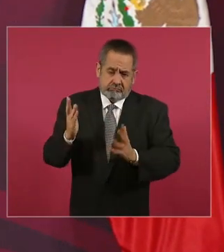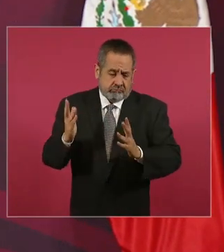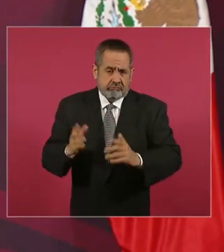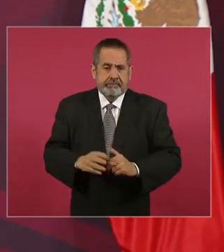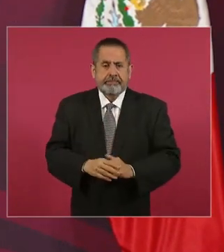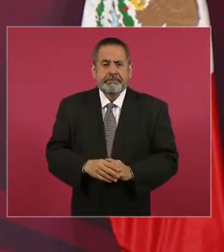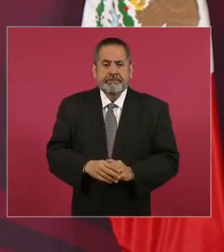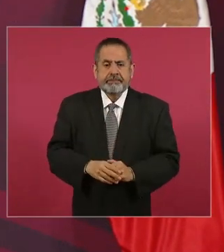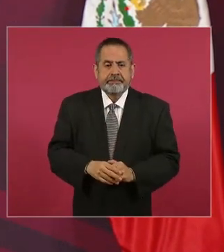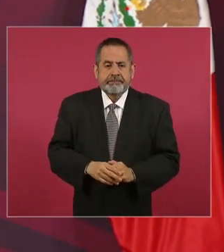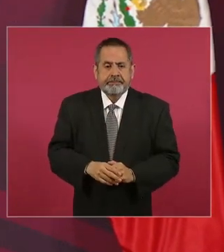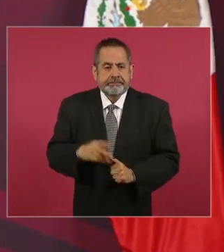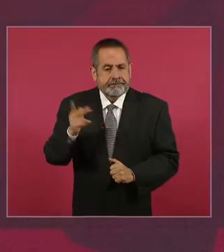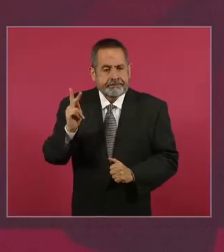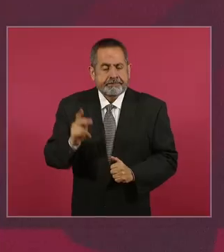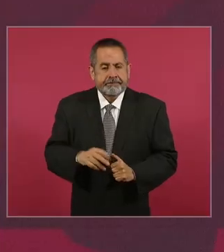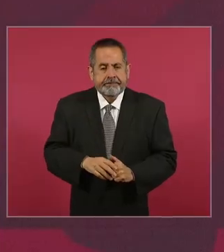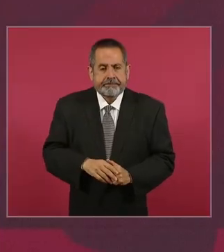pero